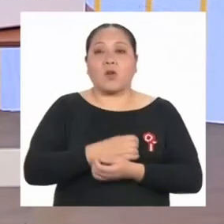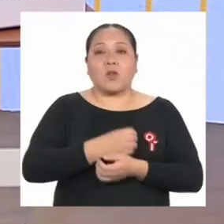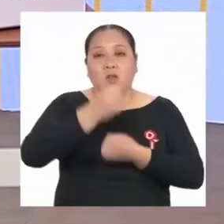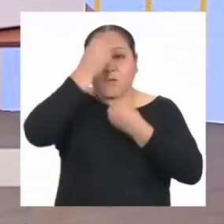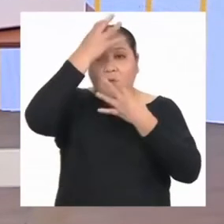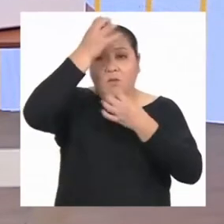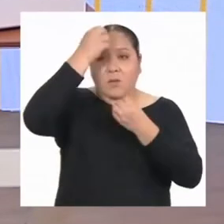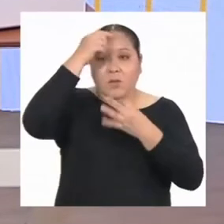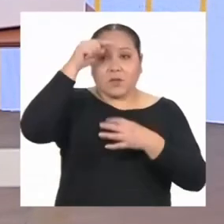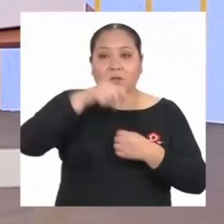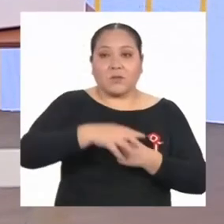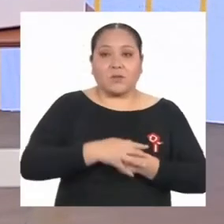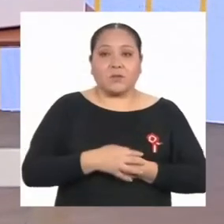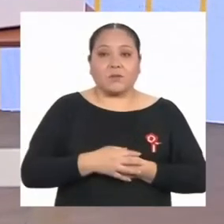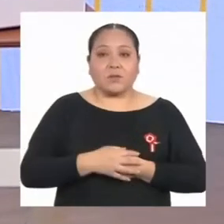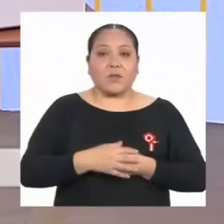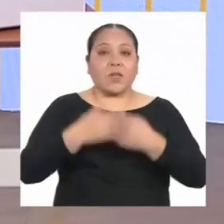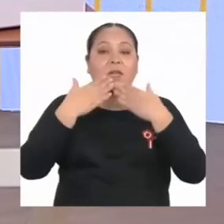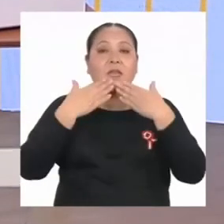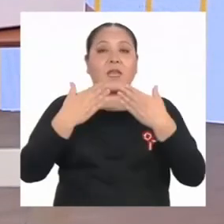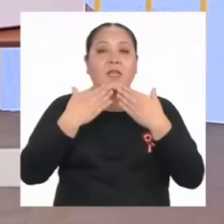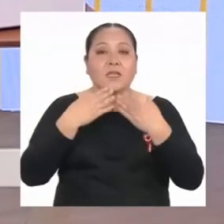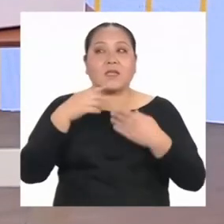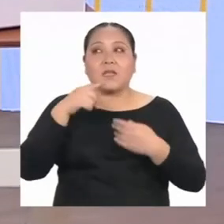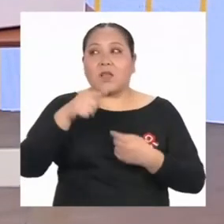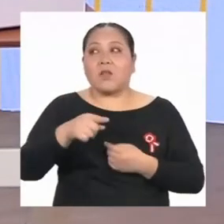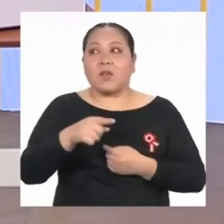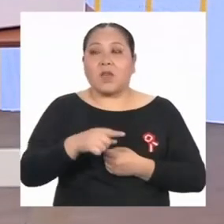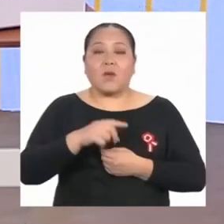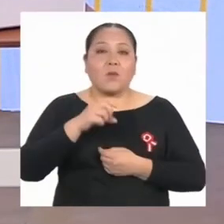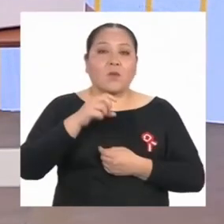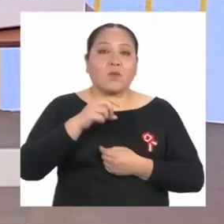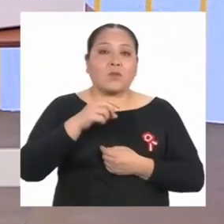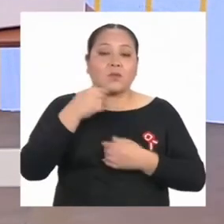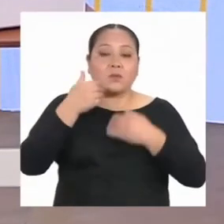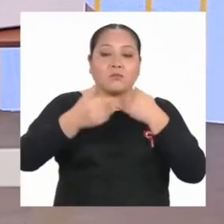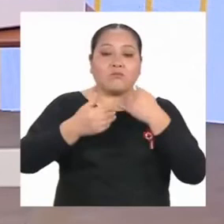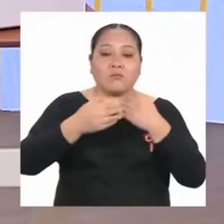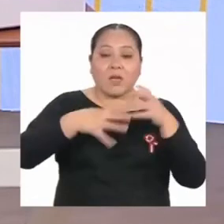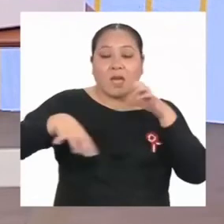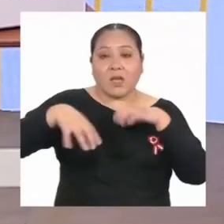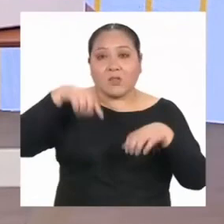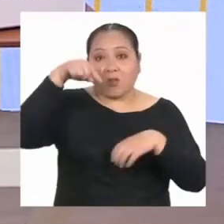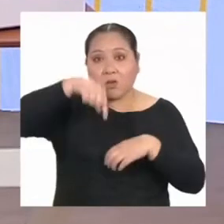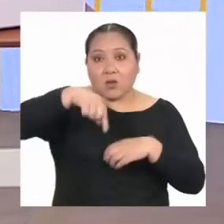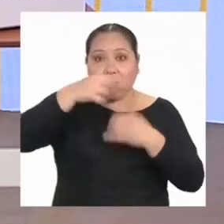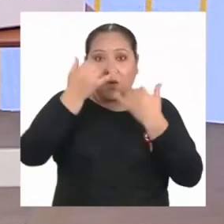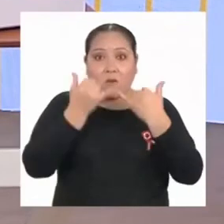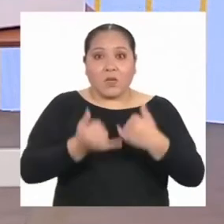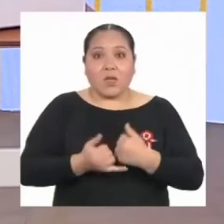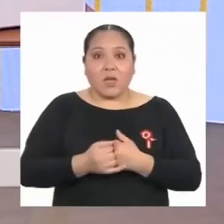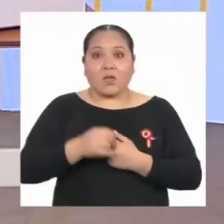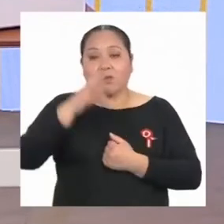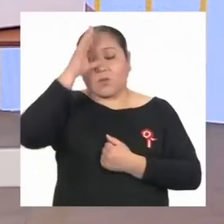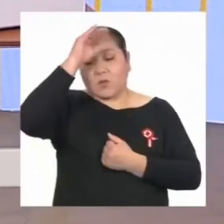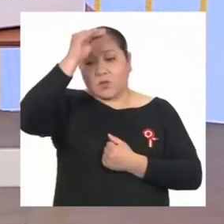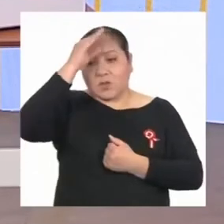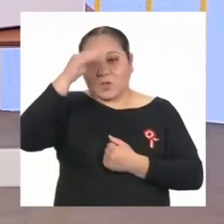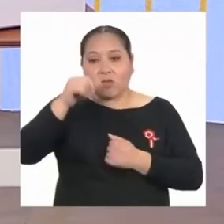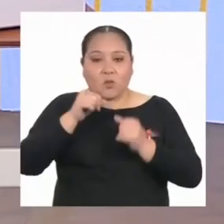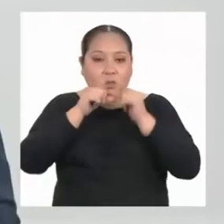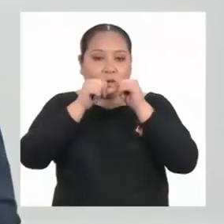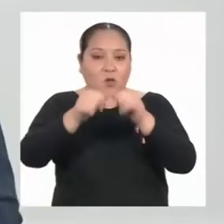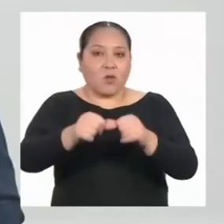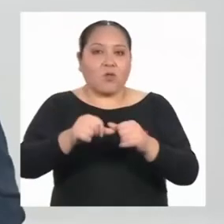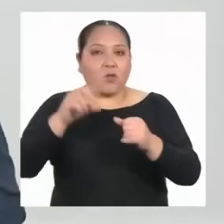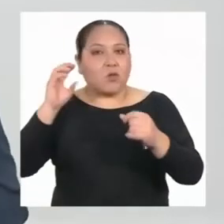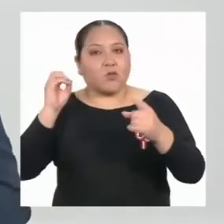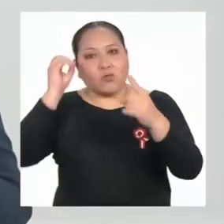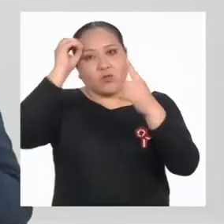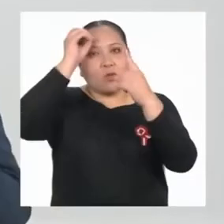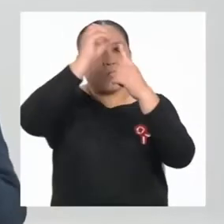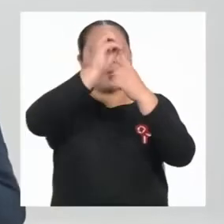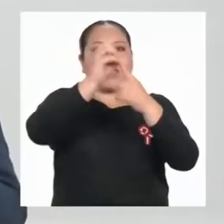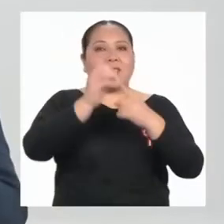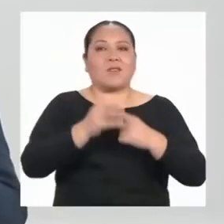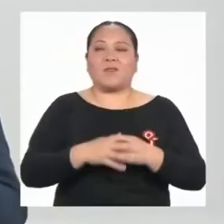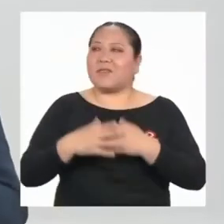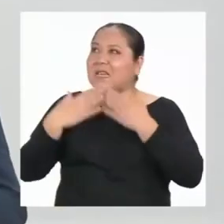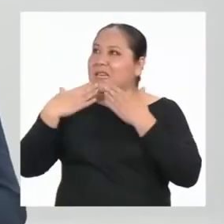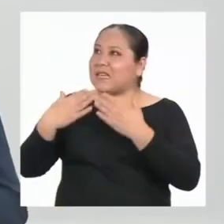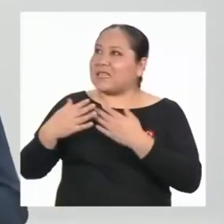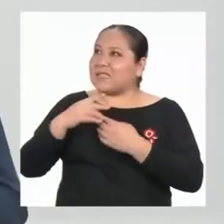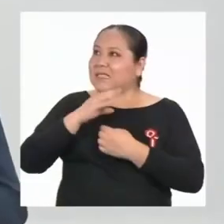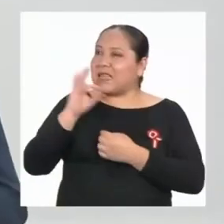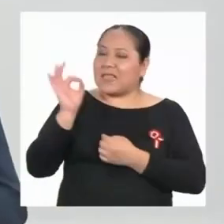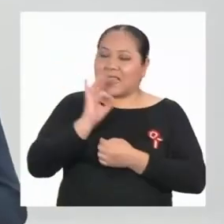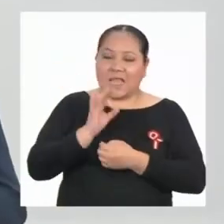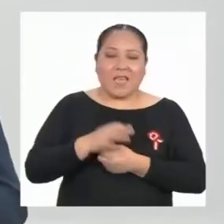informados. Gracias a lo que hemos desarrollado hoy con usted, las chicas y los chicos podrán seguir con su reto. De nada,